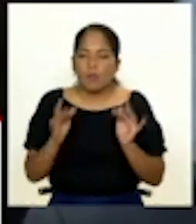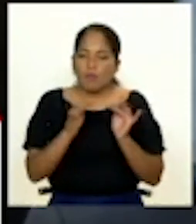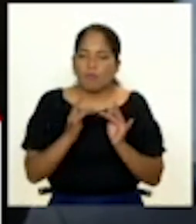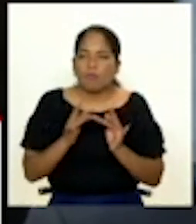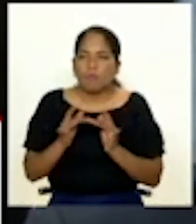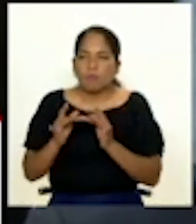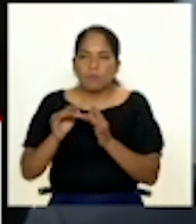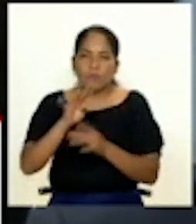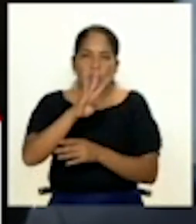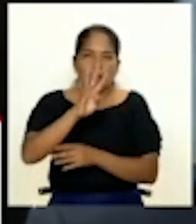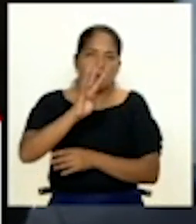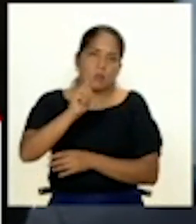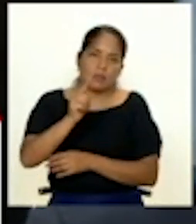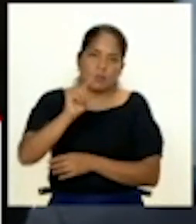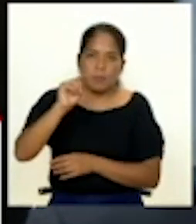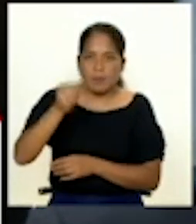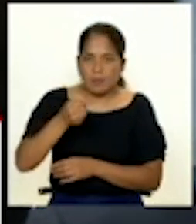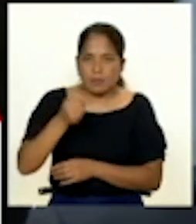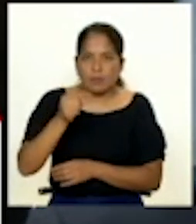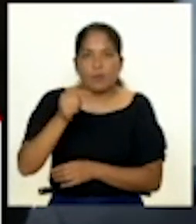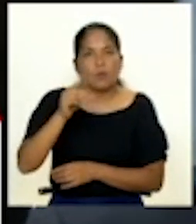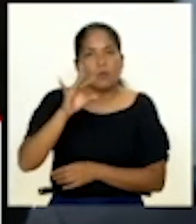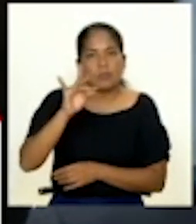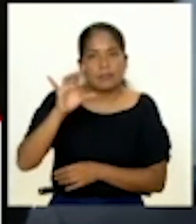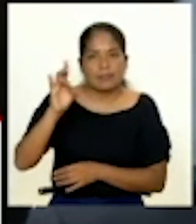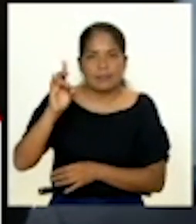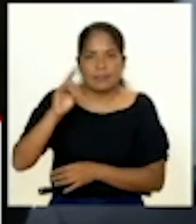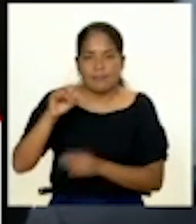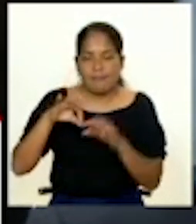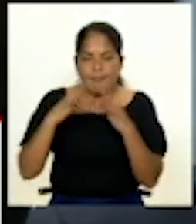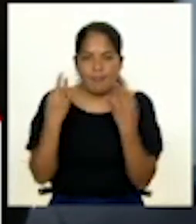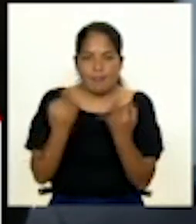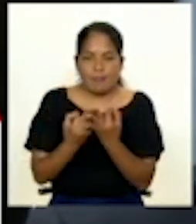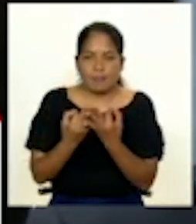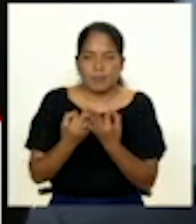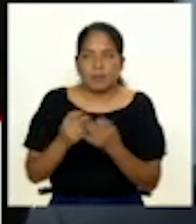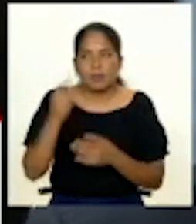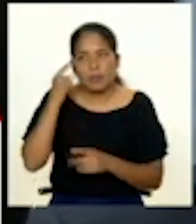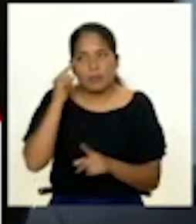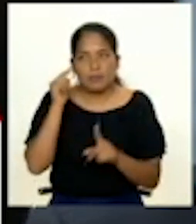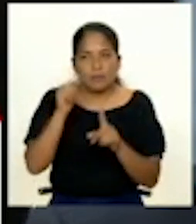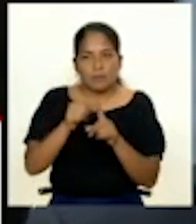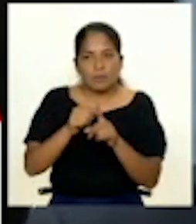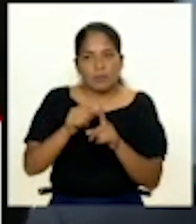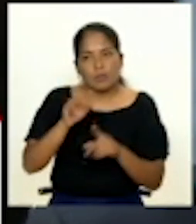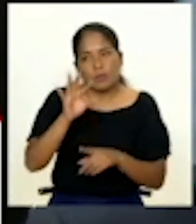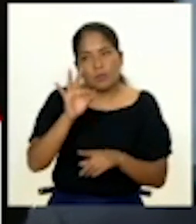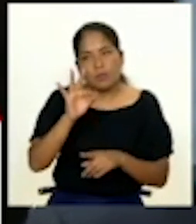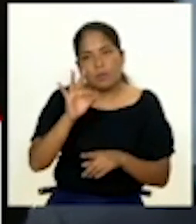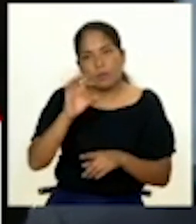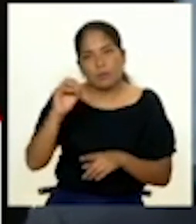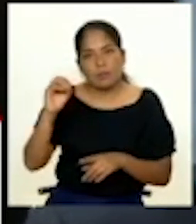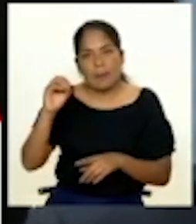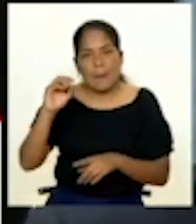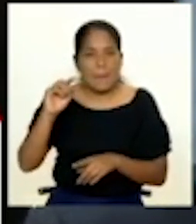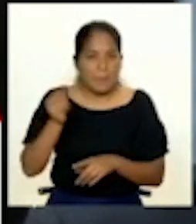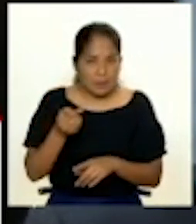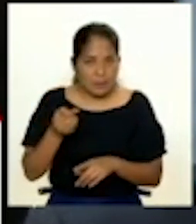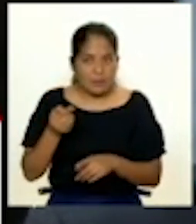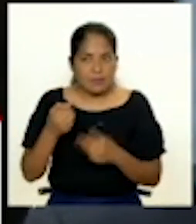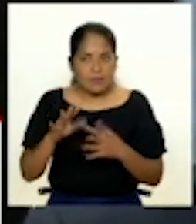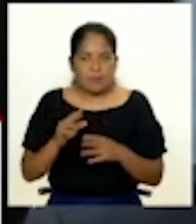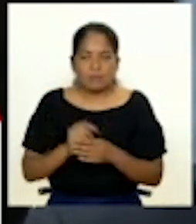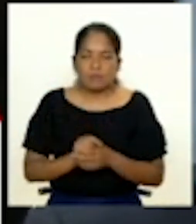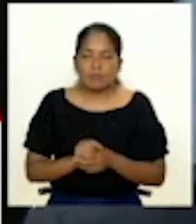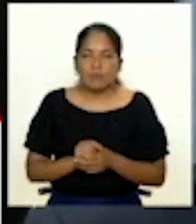para 41.087 familias y estimamos llegar a, de 900.000 personas, familias que tenemos ahora, 2